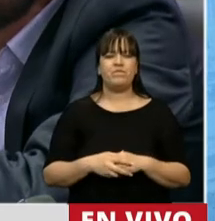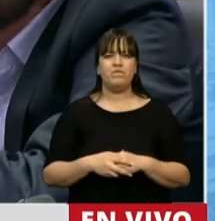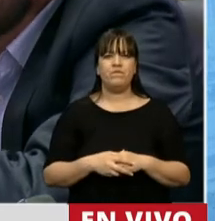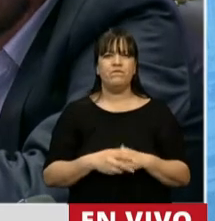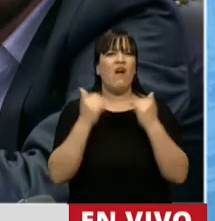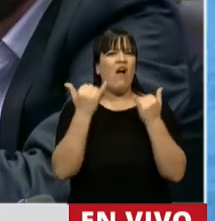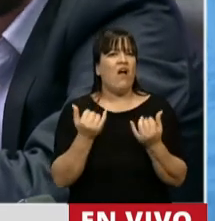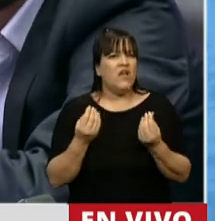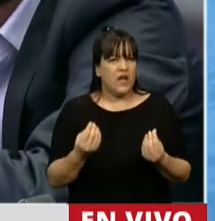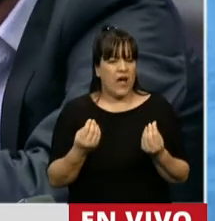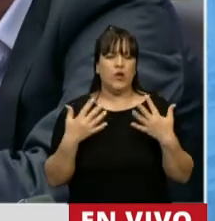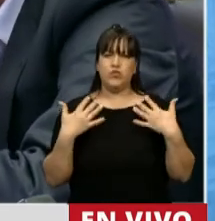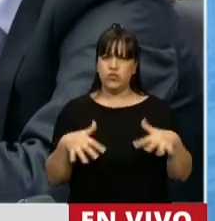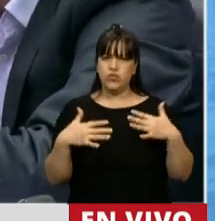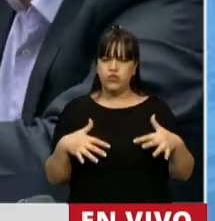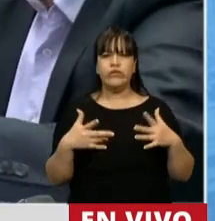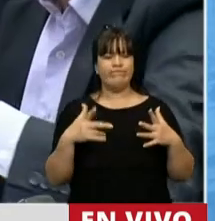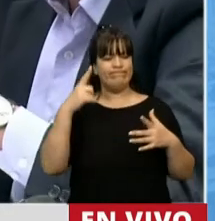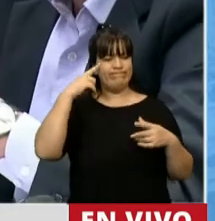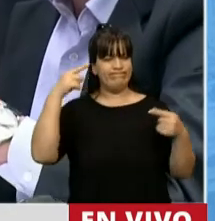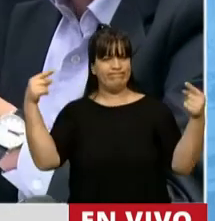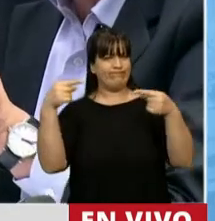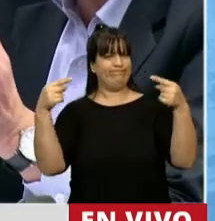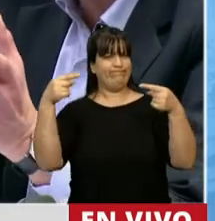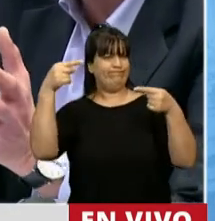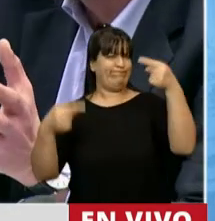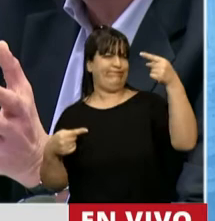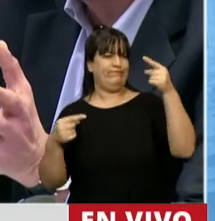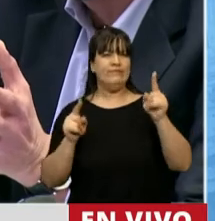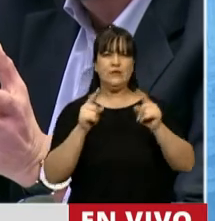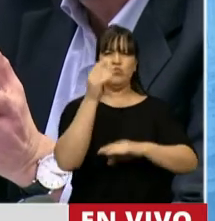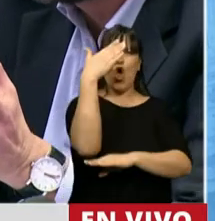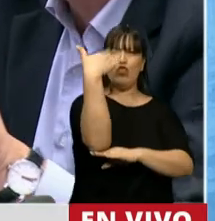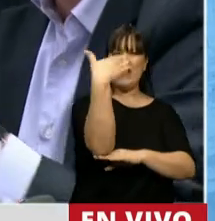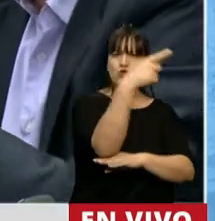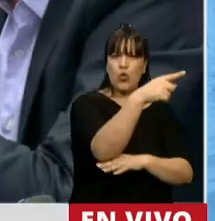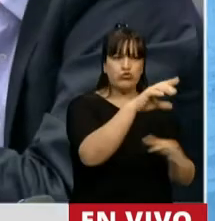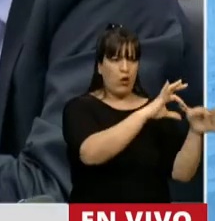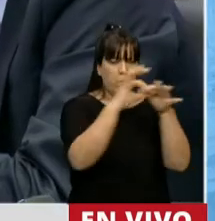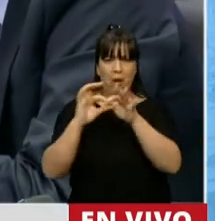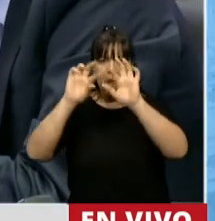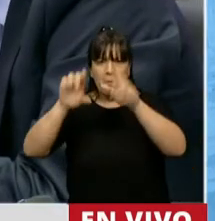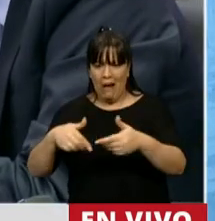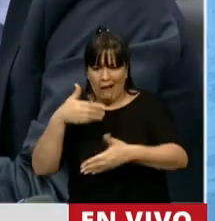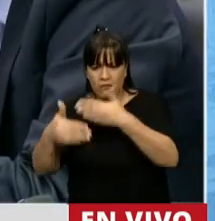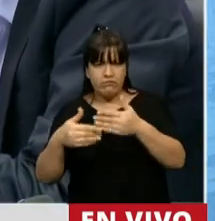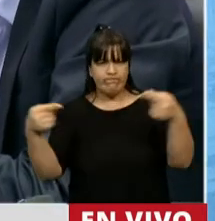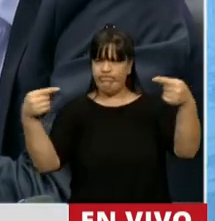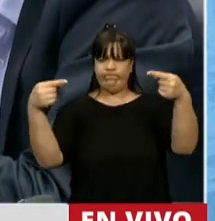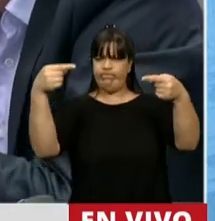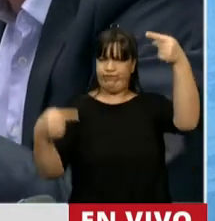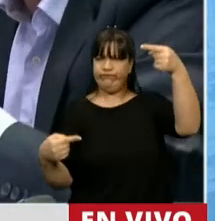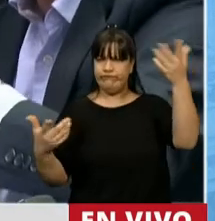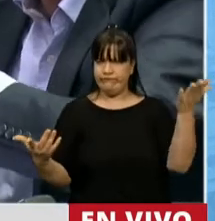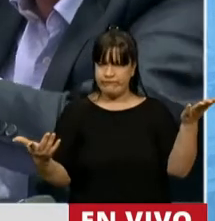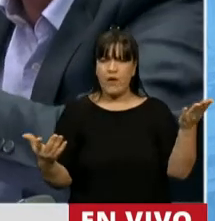una fuerte incoherencia entre ese discurso y las políticas que se aplican. ¿Y por